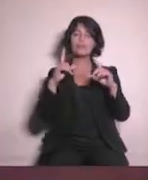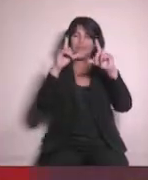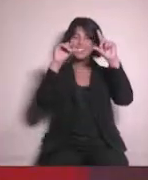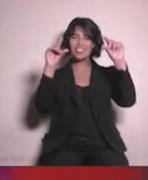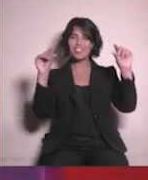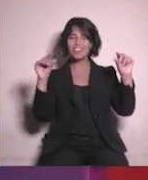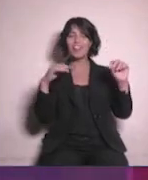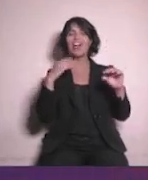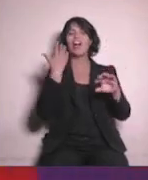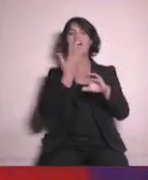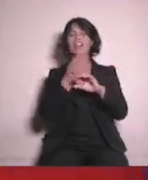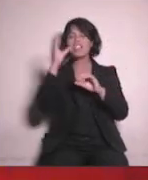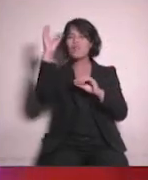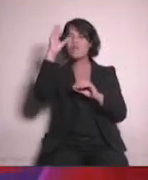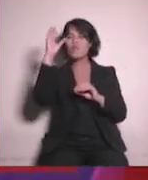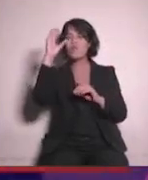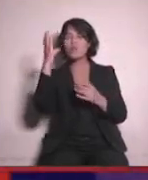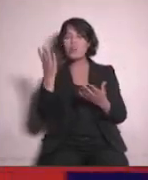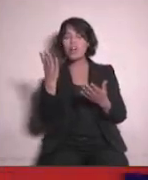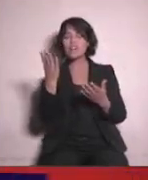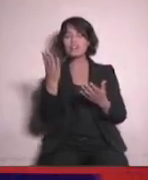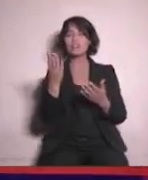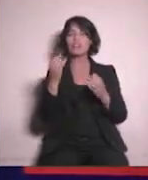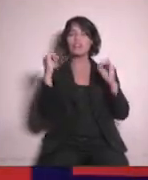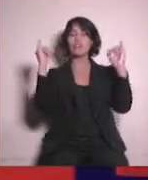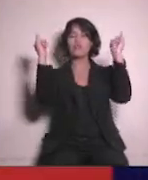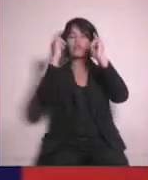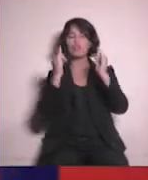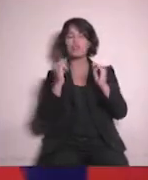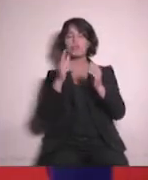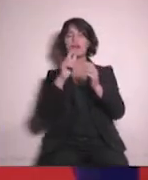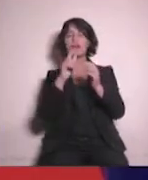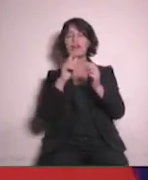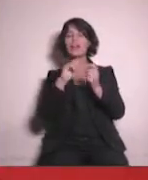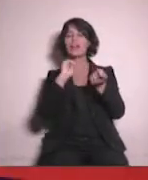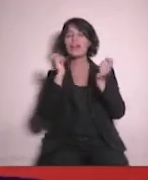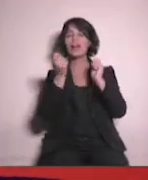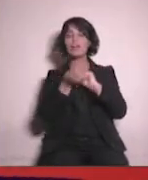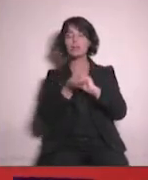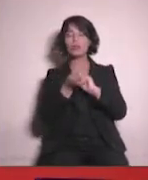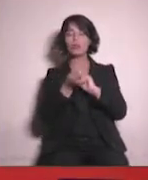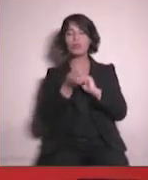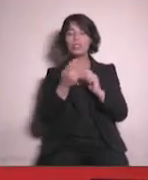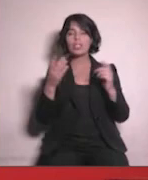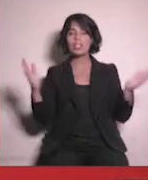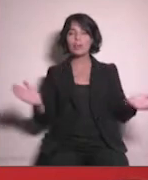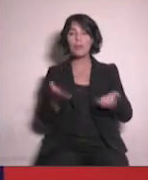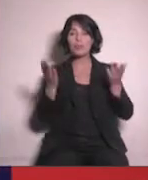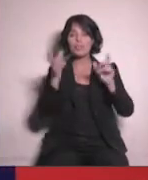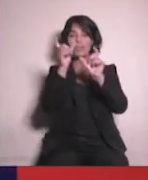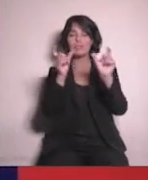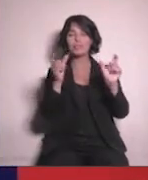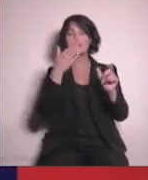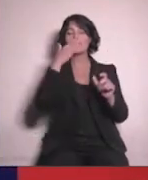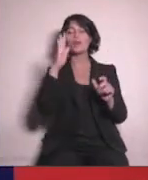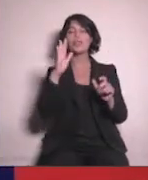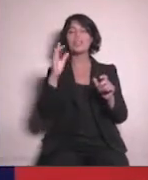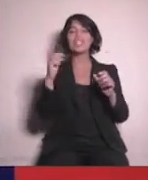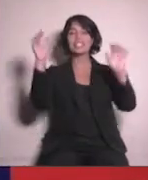hay que buscar medidas y modificaciones, incentivos, que mejoren el sistema de